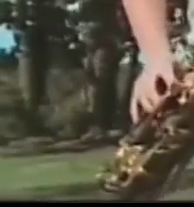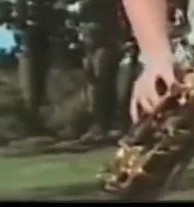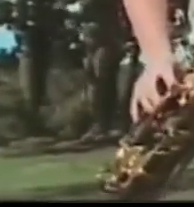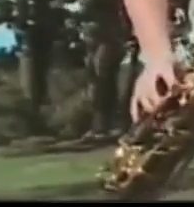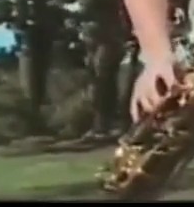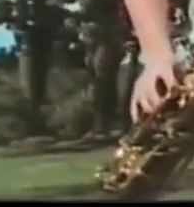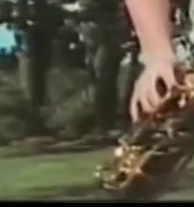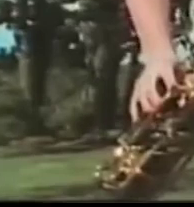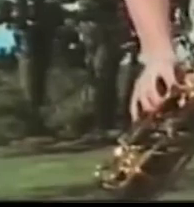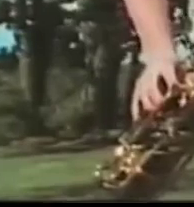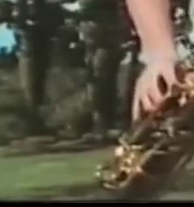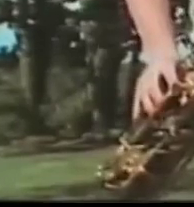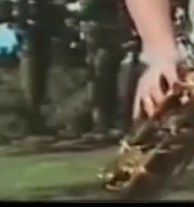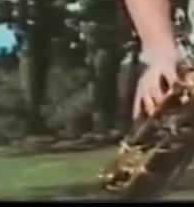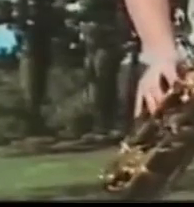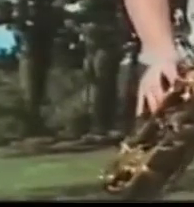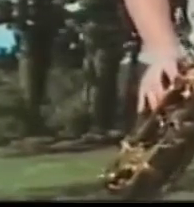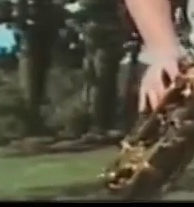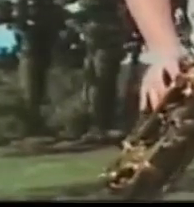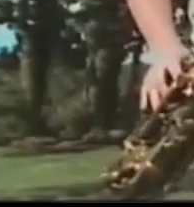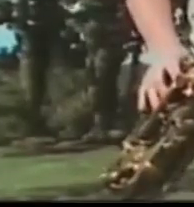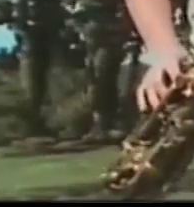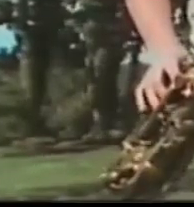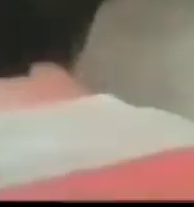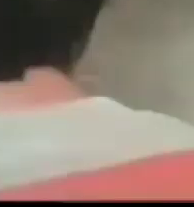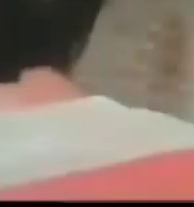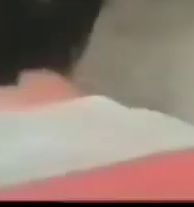Los sonidos también difieren en su fuerza.